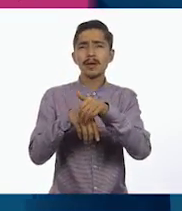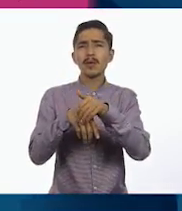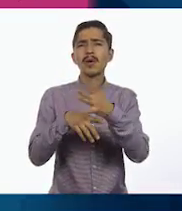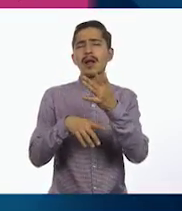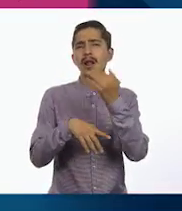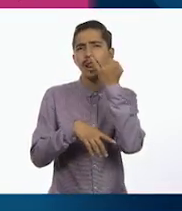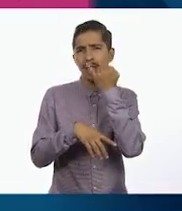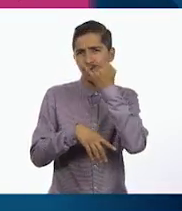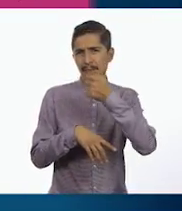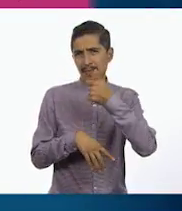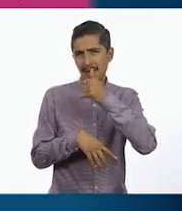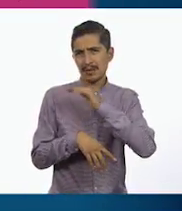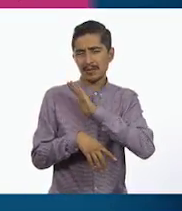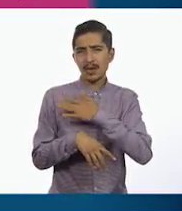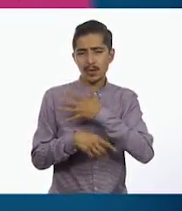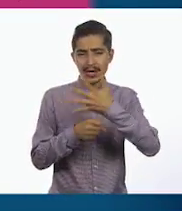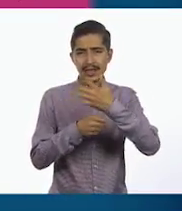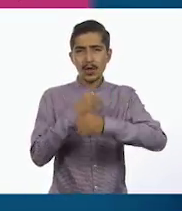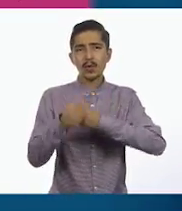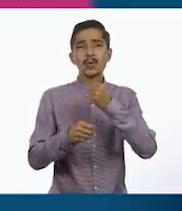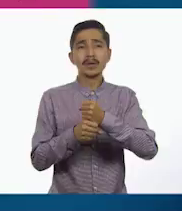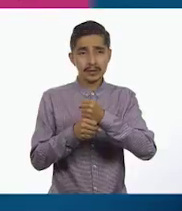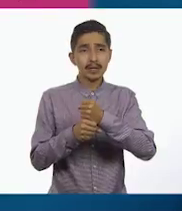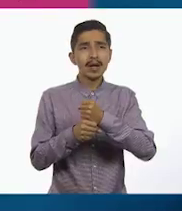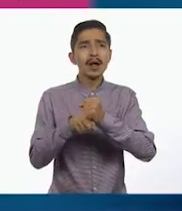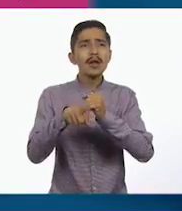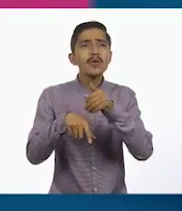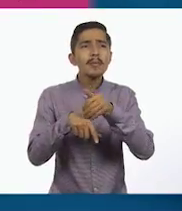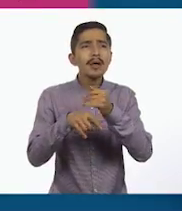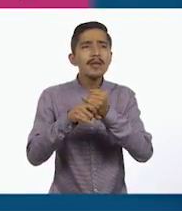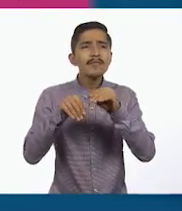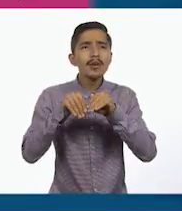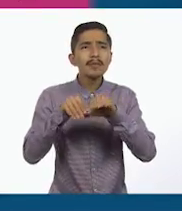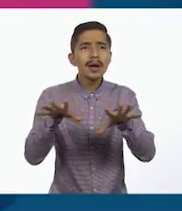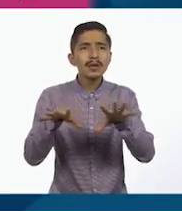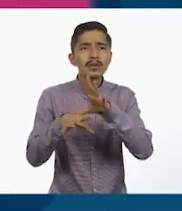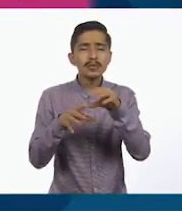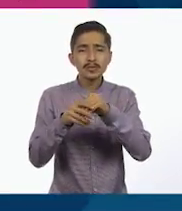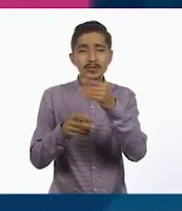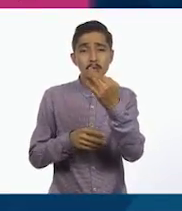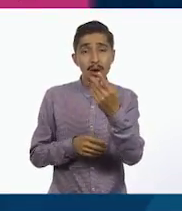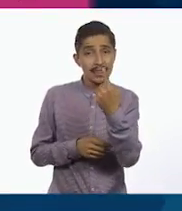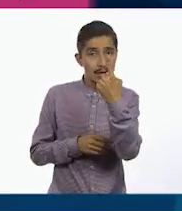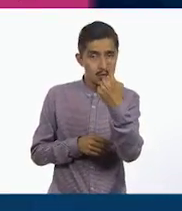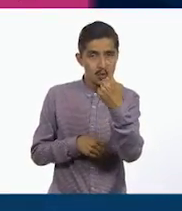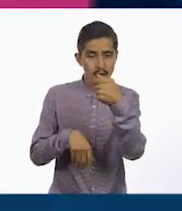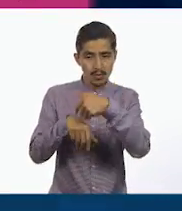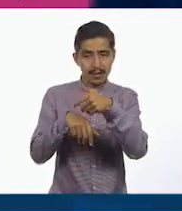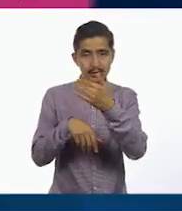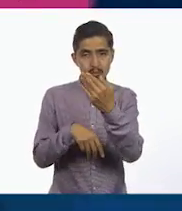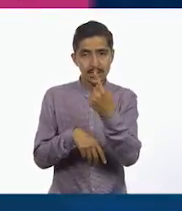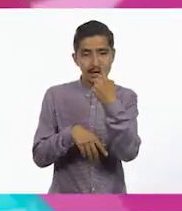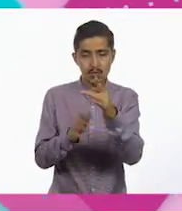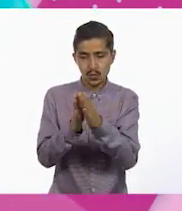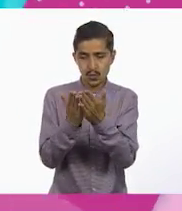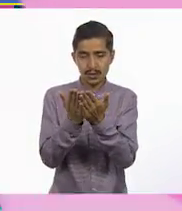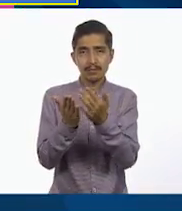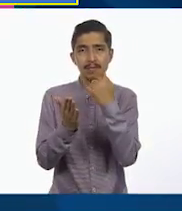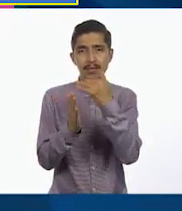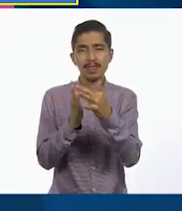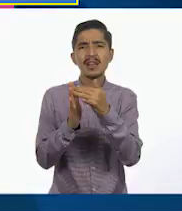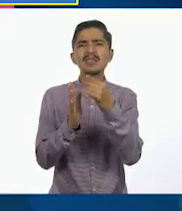lengua materna, 5º grado, encontrarán la siguiente información. Vamos a ver. 51, ¿verdad, profesor? 51, perfecto. Y dice